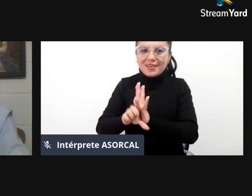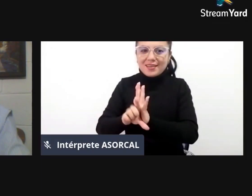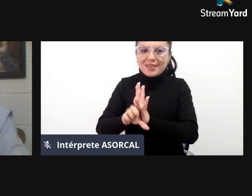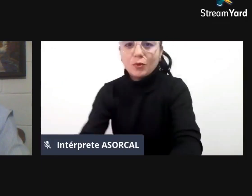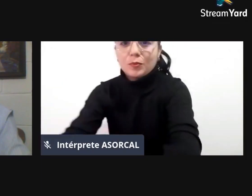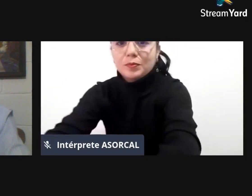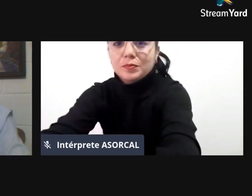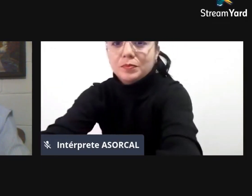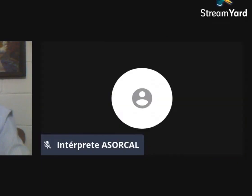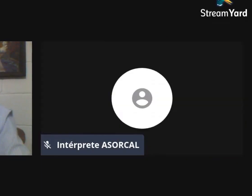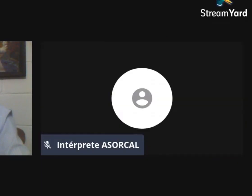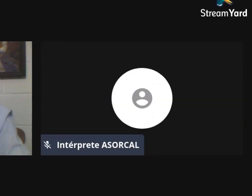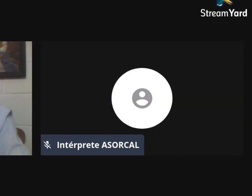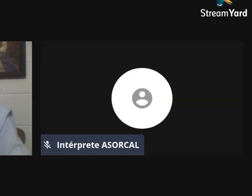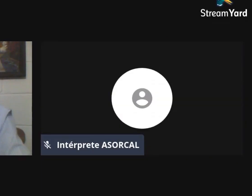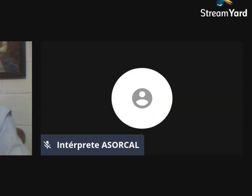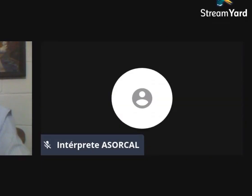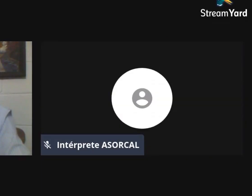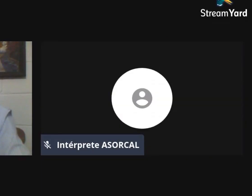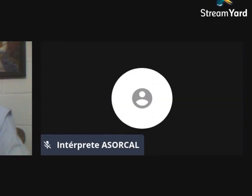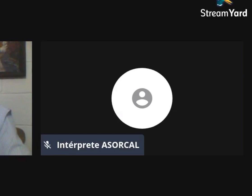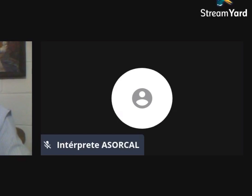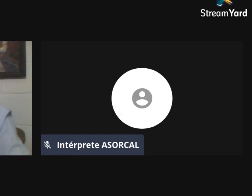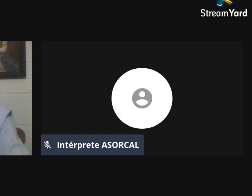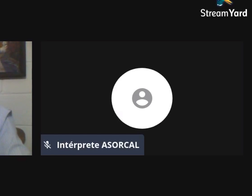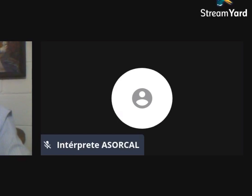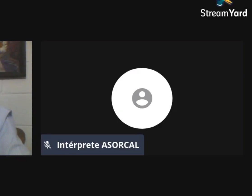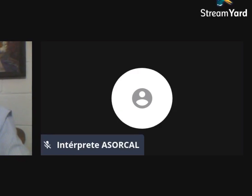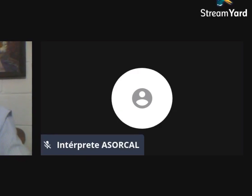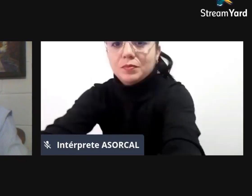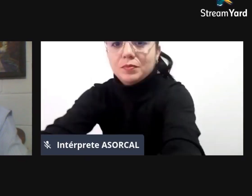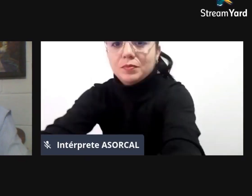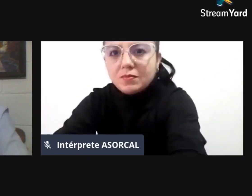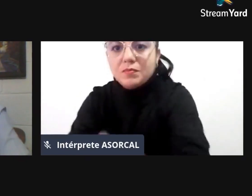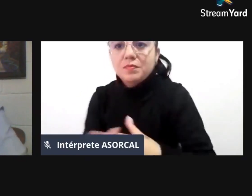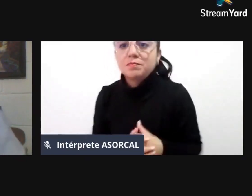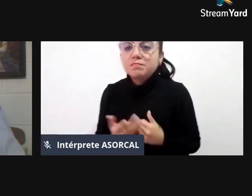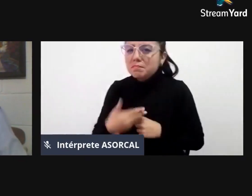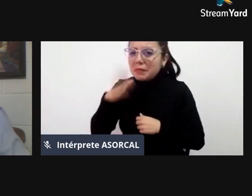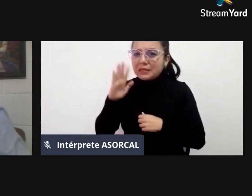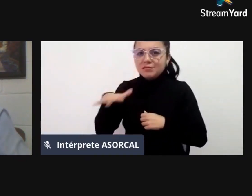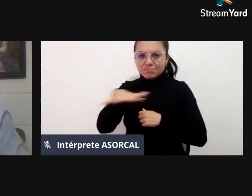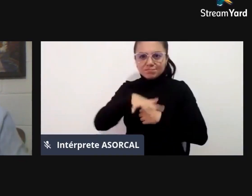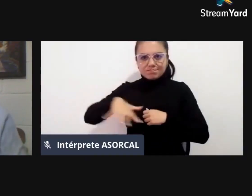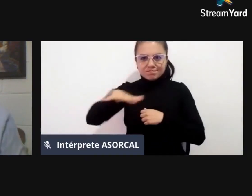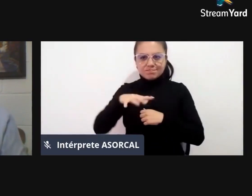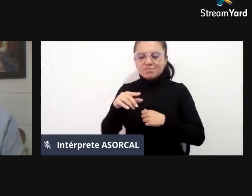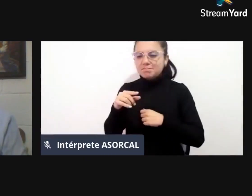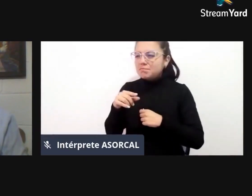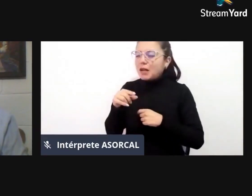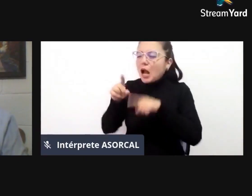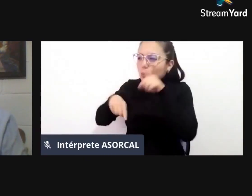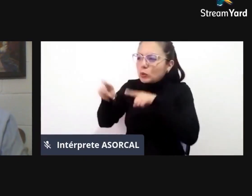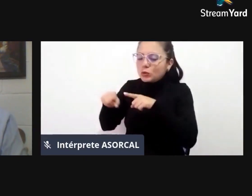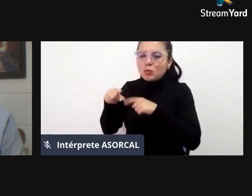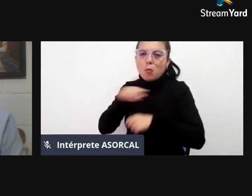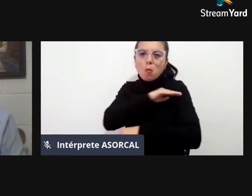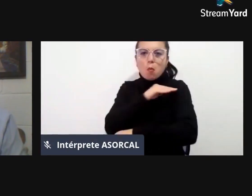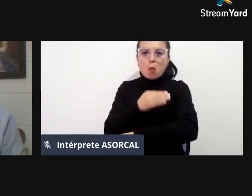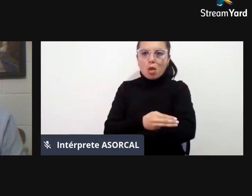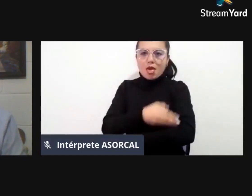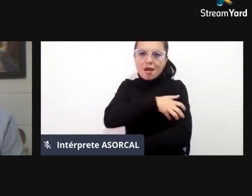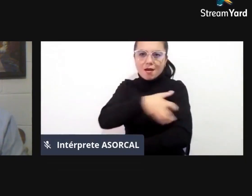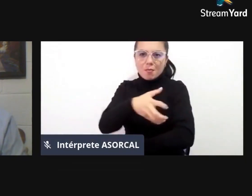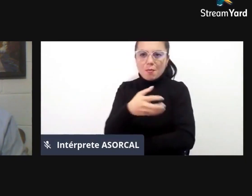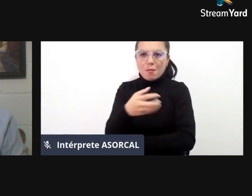agudizada en la década de los años 70 y que reservaba para los sectores privilegiados el acceso al poder político por medio de elecciones